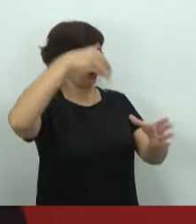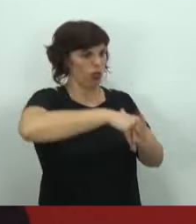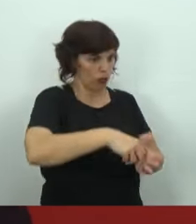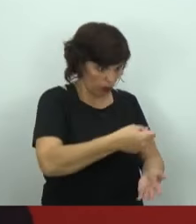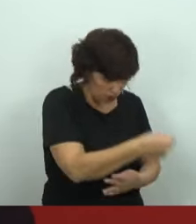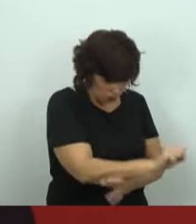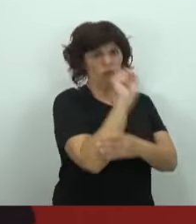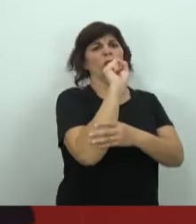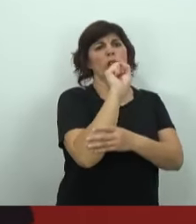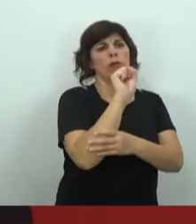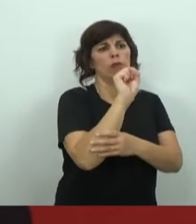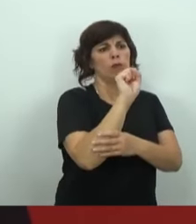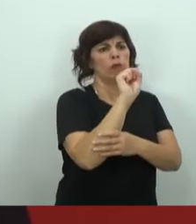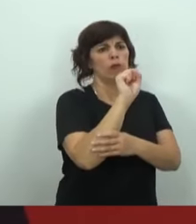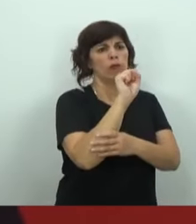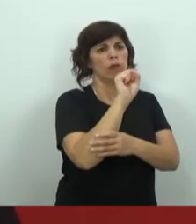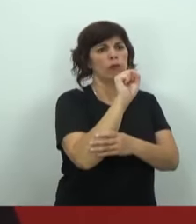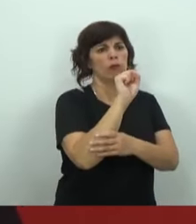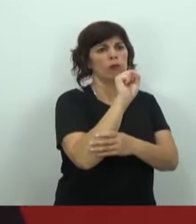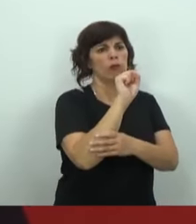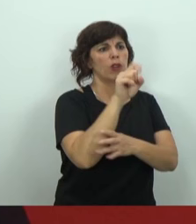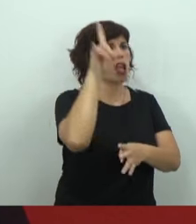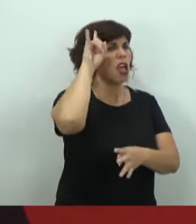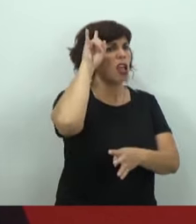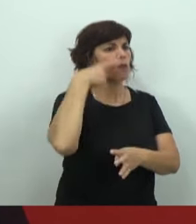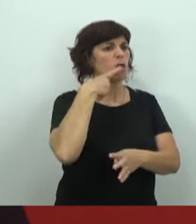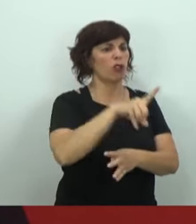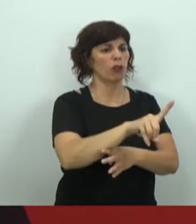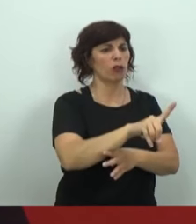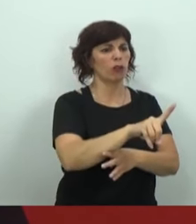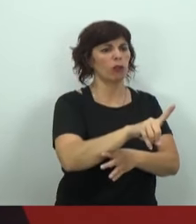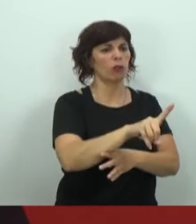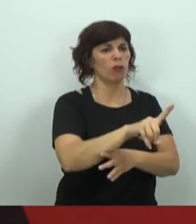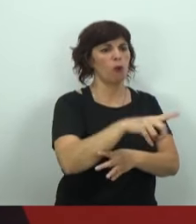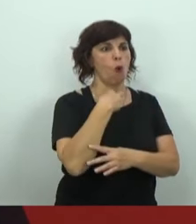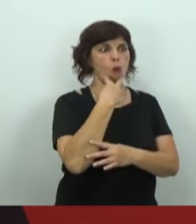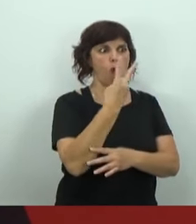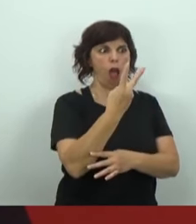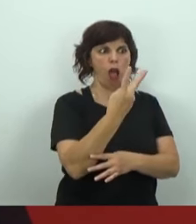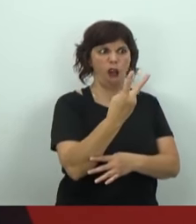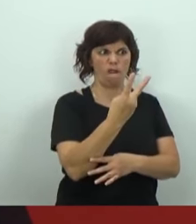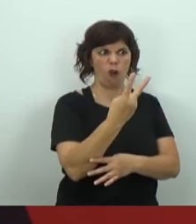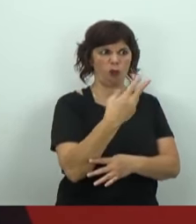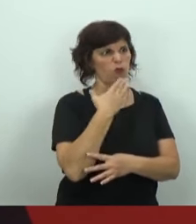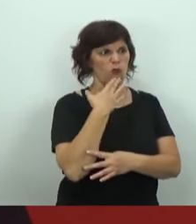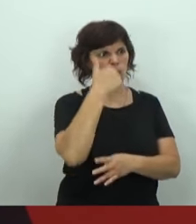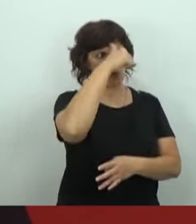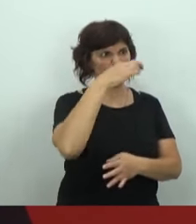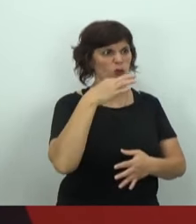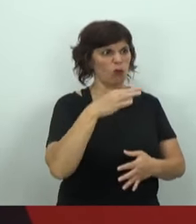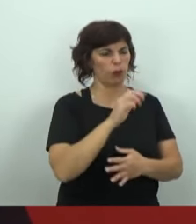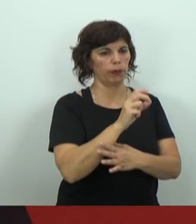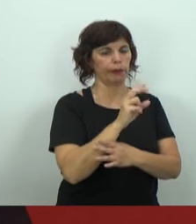levantó la cabeza y el demonio habló en otra voz, la voz de un hombre,